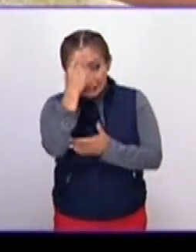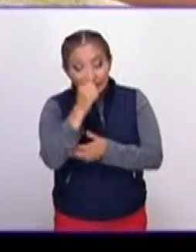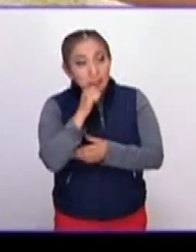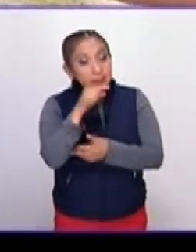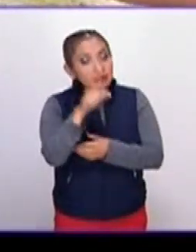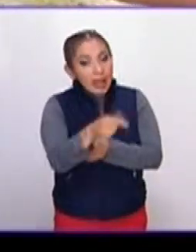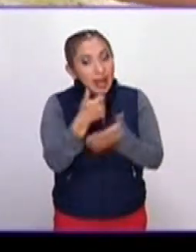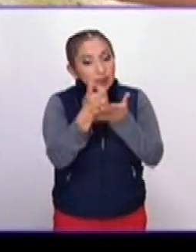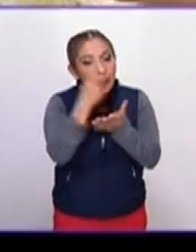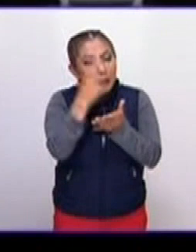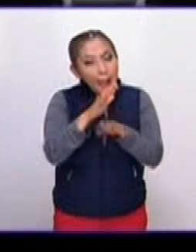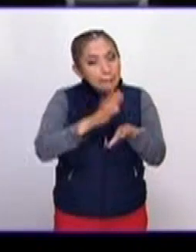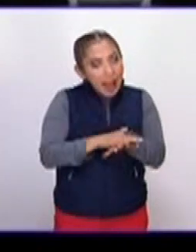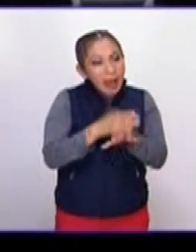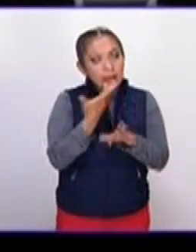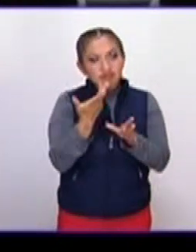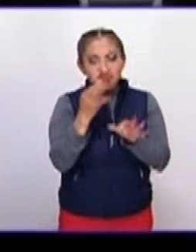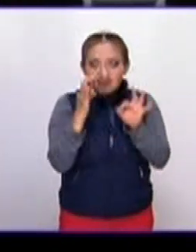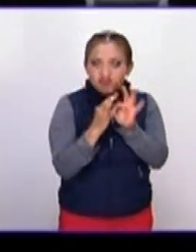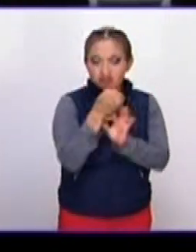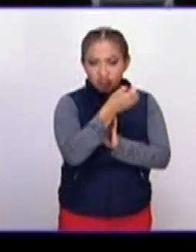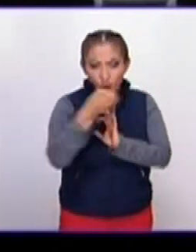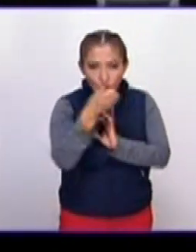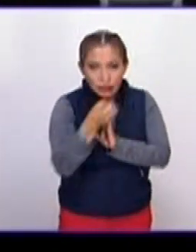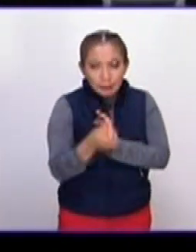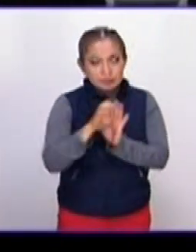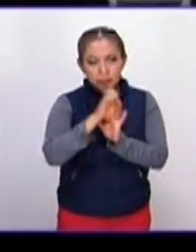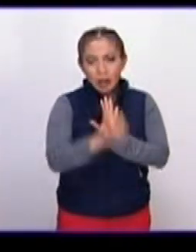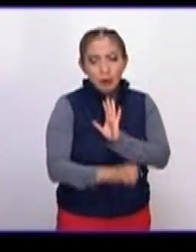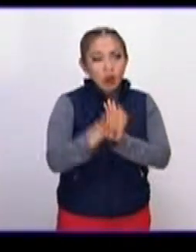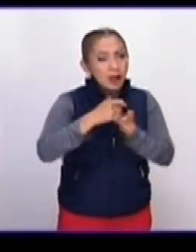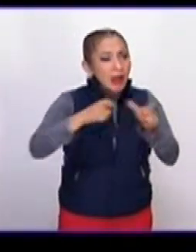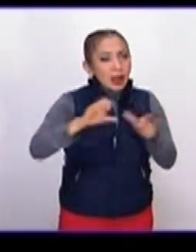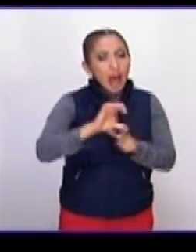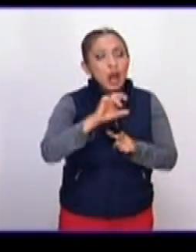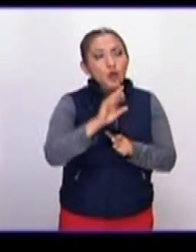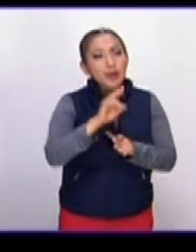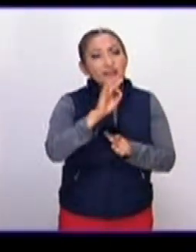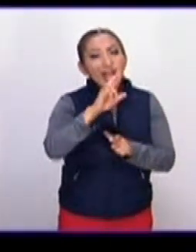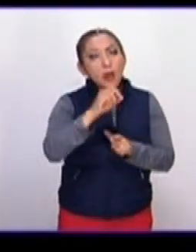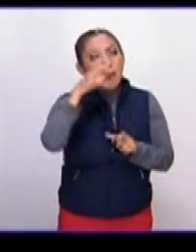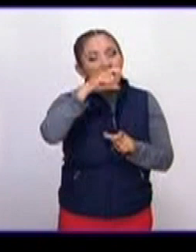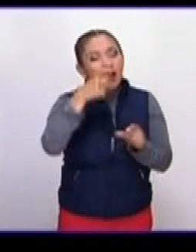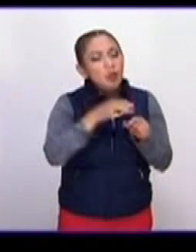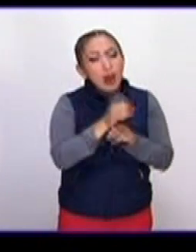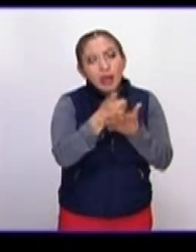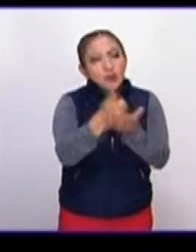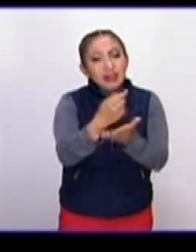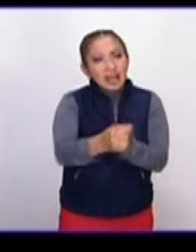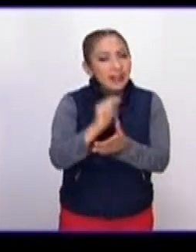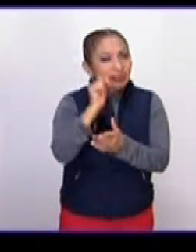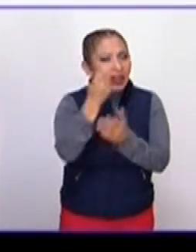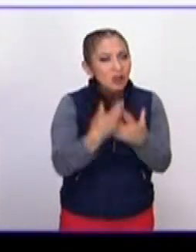que les ayuda a que sea más optimizado. En el caso del Gran Acuífero Maya, ¿cuáles han sido el impacto que tiene el uso de